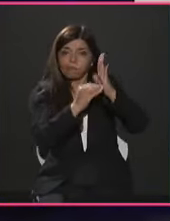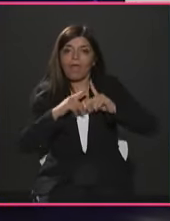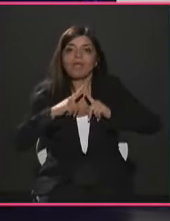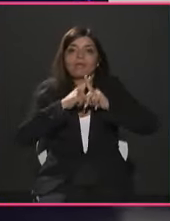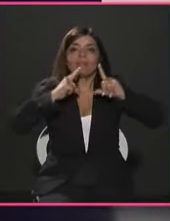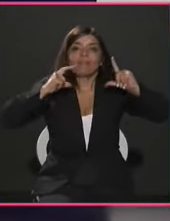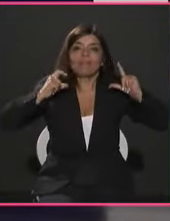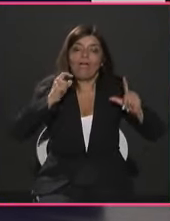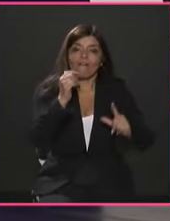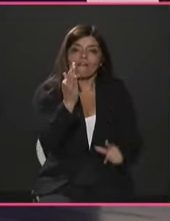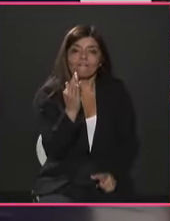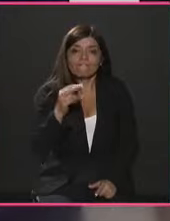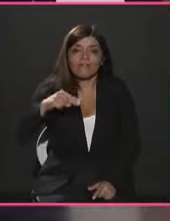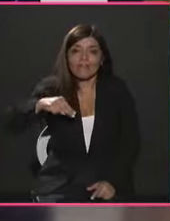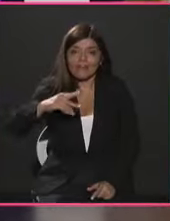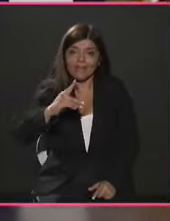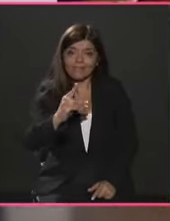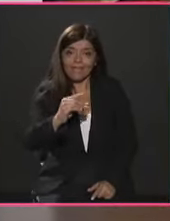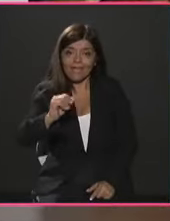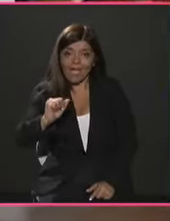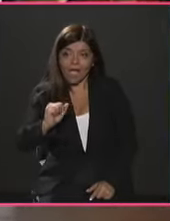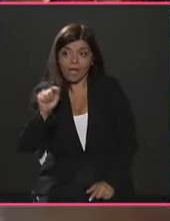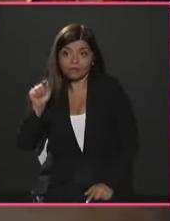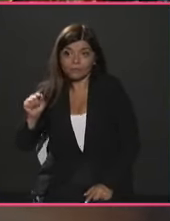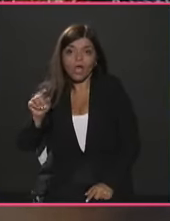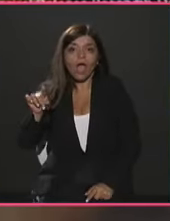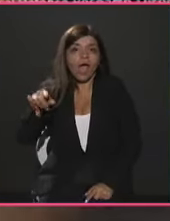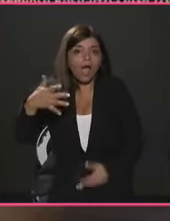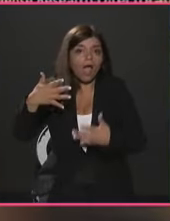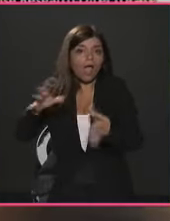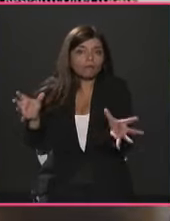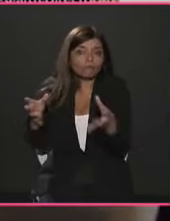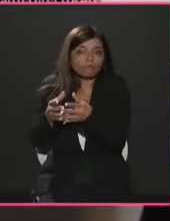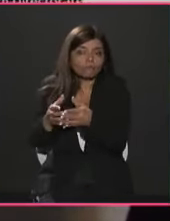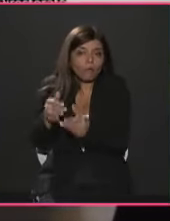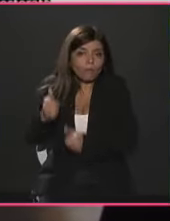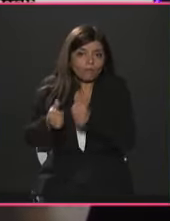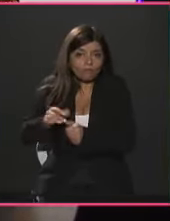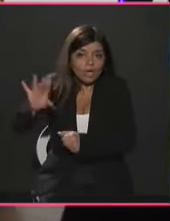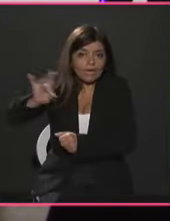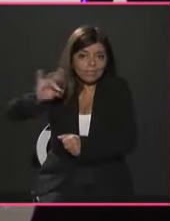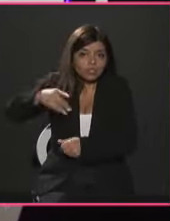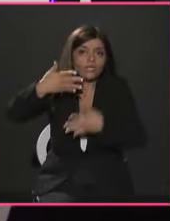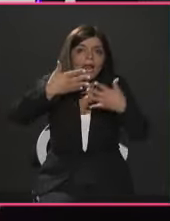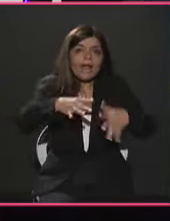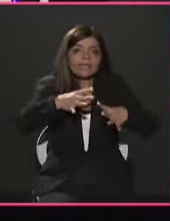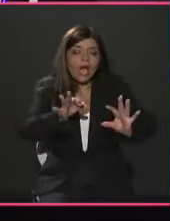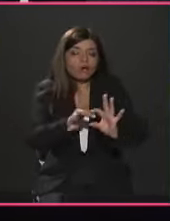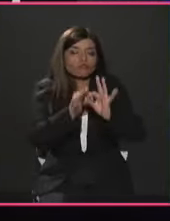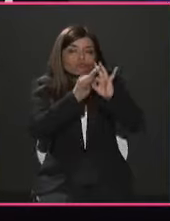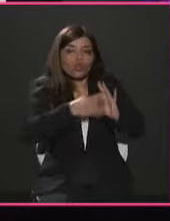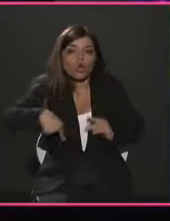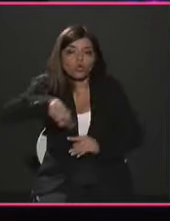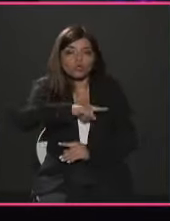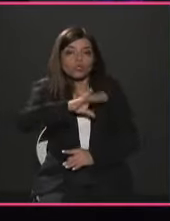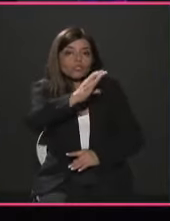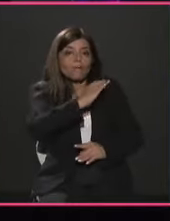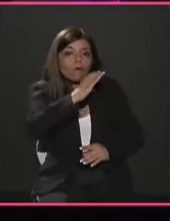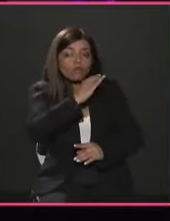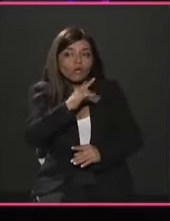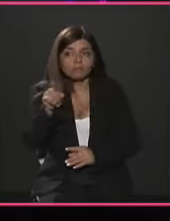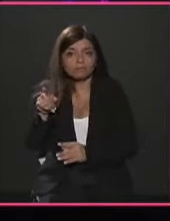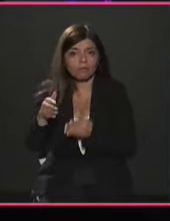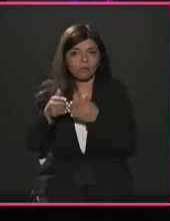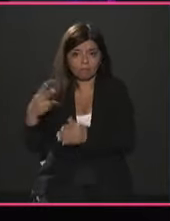Texas que acaba de encontrar unos bacteriófagos que calzan con estas bacterias que se están atacando uno de nuestros colegas acá en San Diego Entonces el